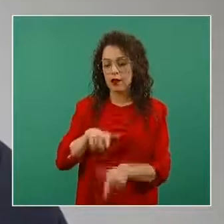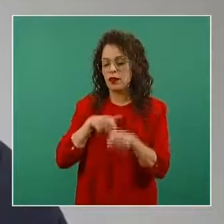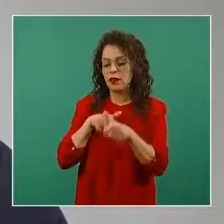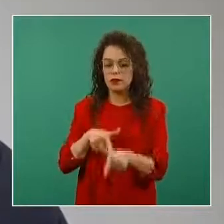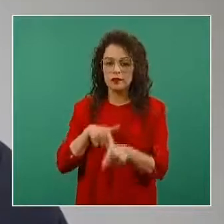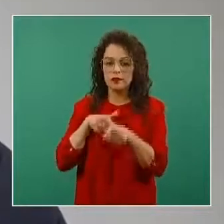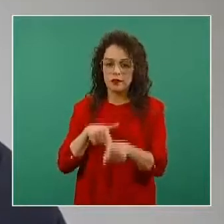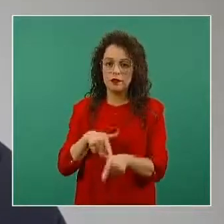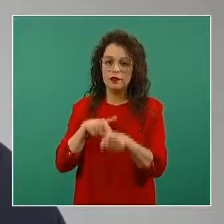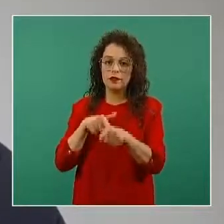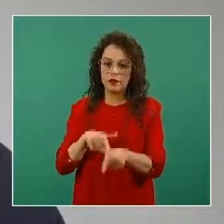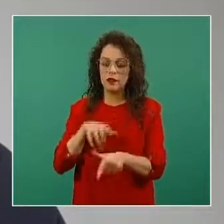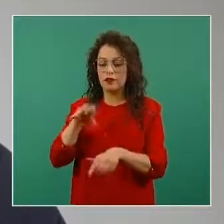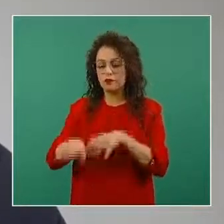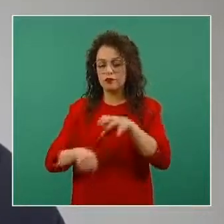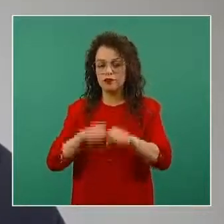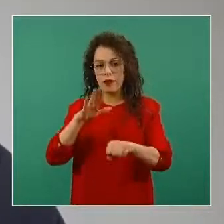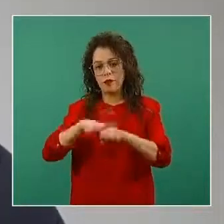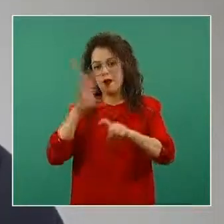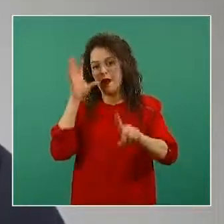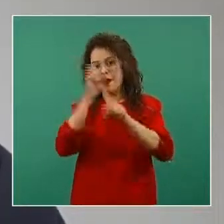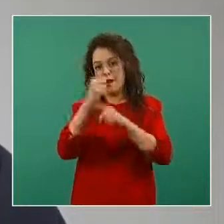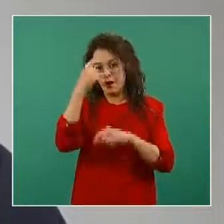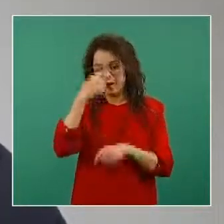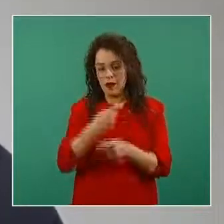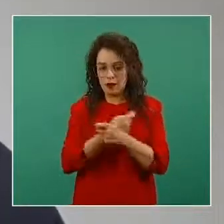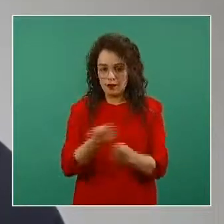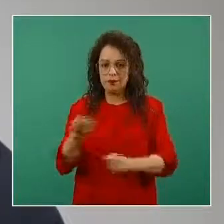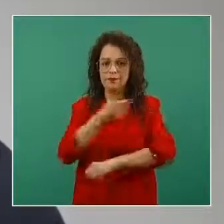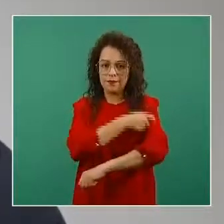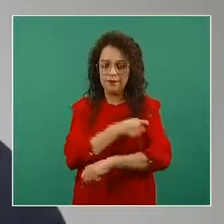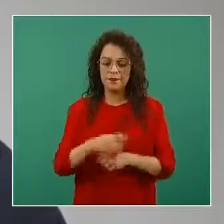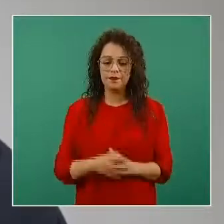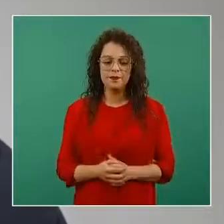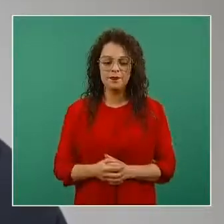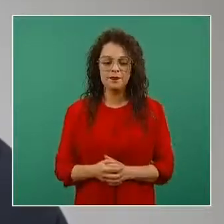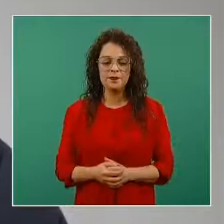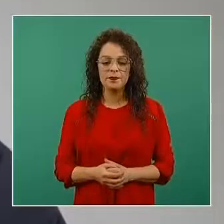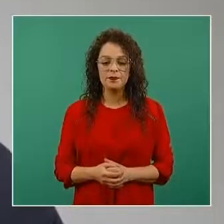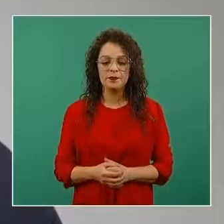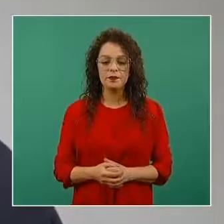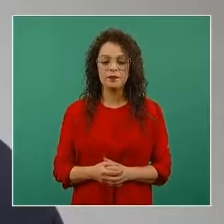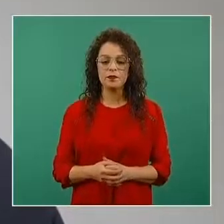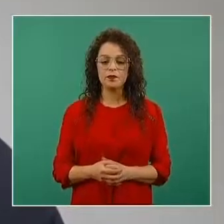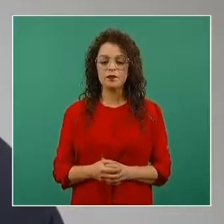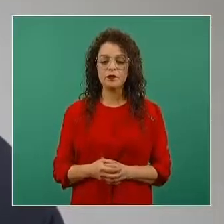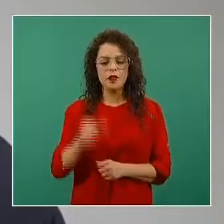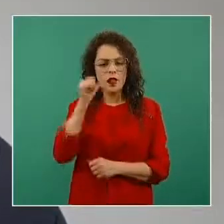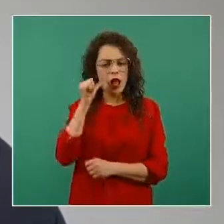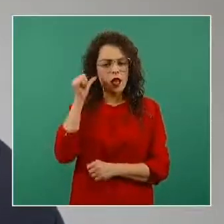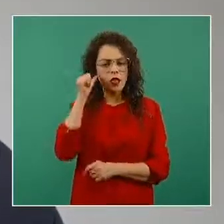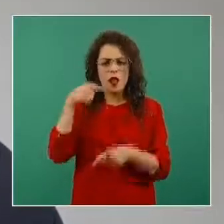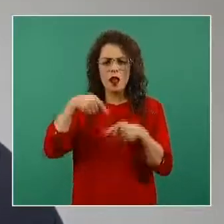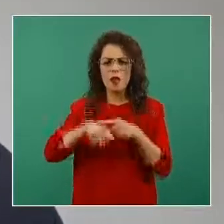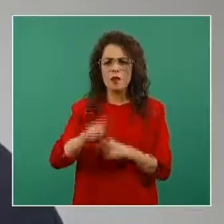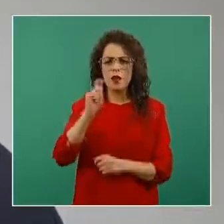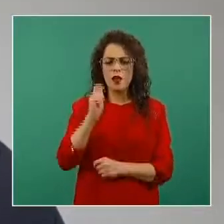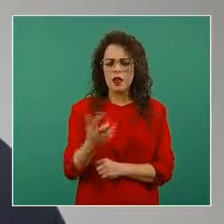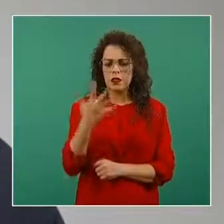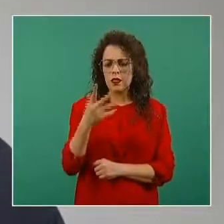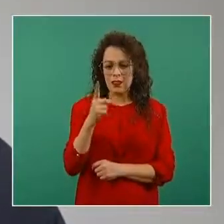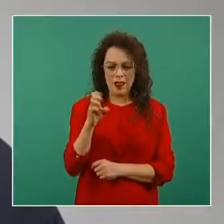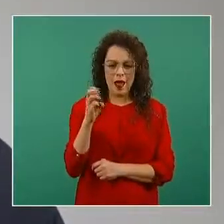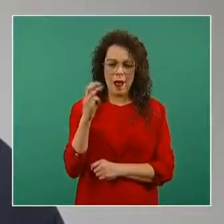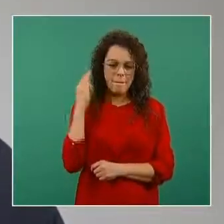logrando estos objetivos. En relación a la veda electoral, efectivamente para un grupo de entidades, empezó el día de ayer 5 de